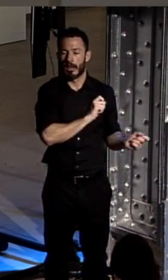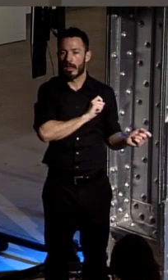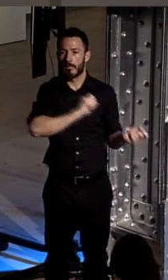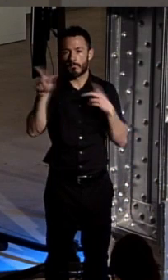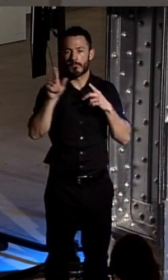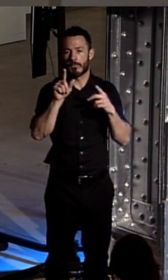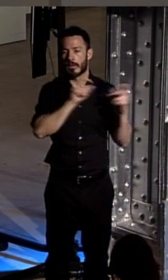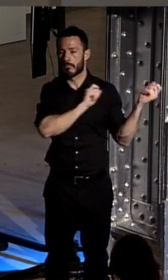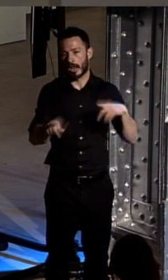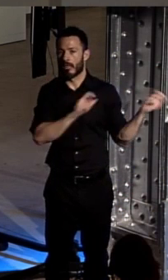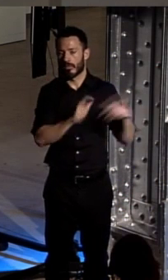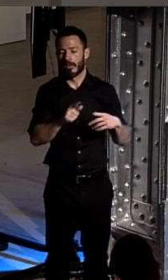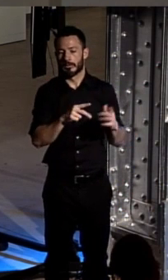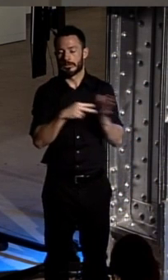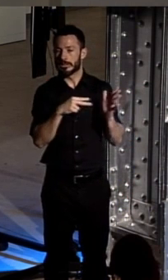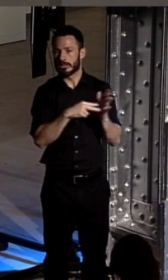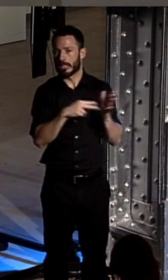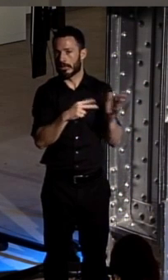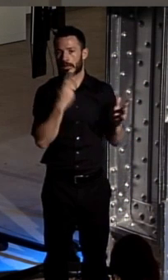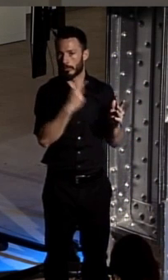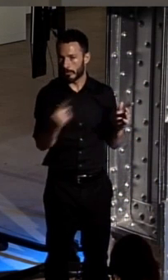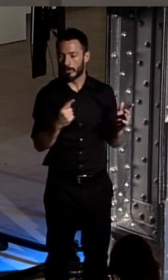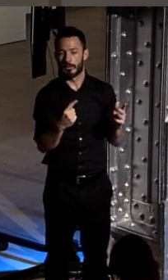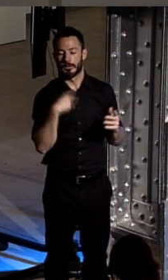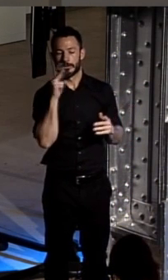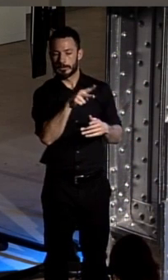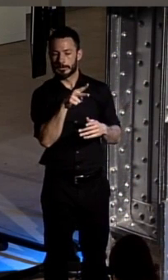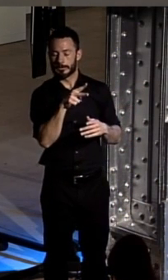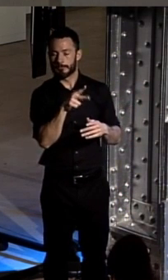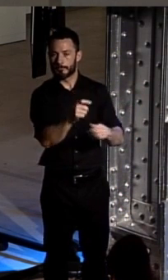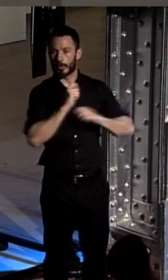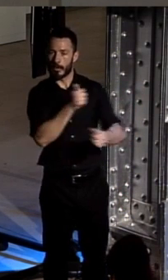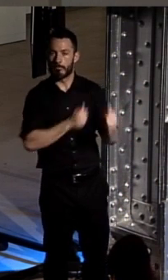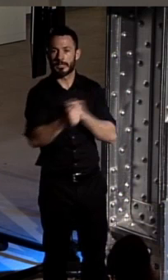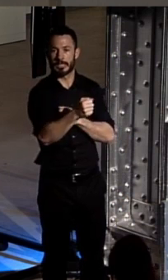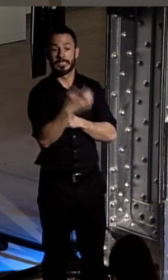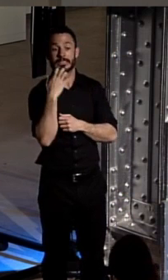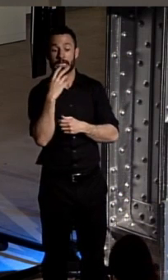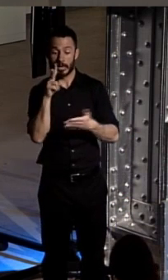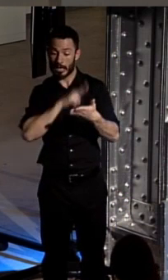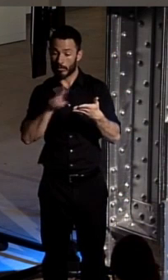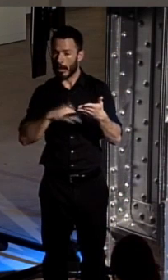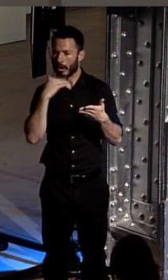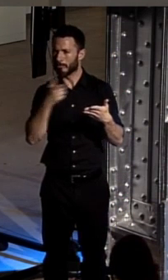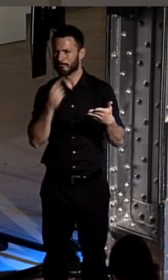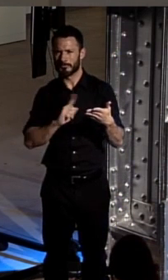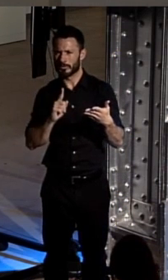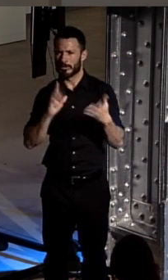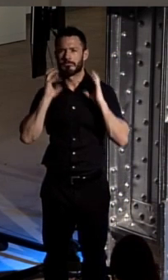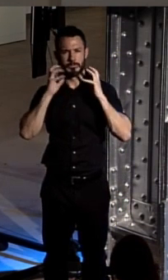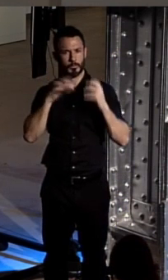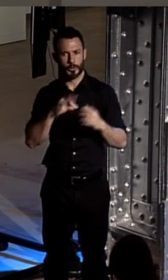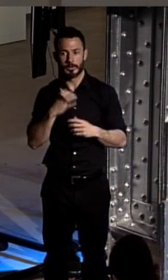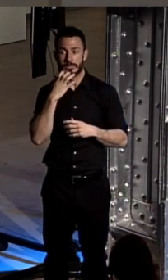nos produce empatía. Si leemos algo que no nos gusta podemos enfadarnos. Si vemos lo maravillosa que es la vida de nuestros amigos